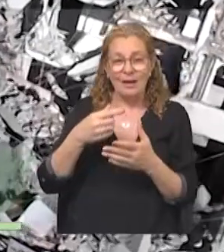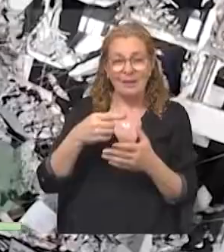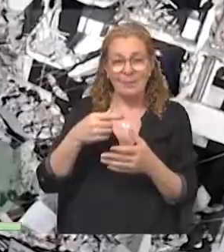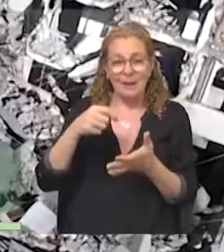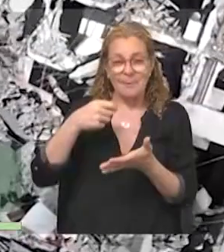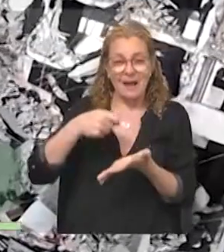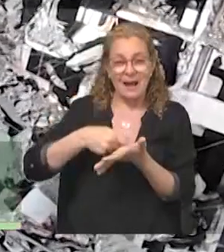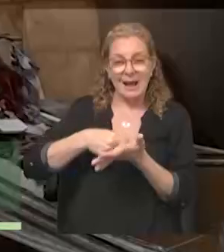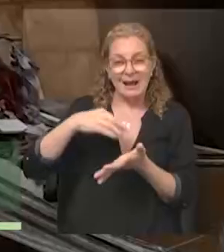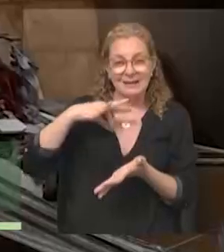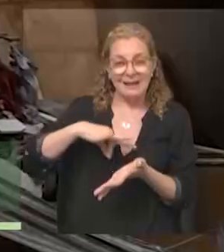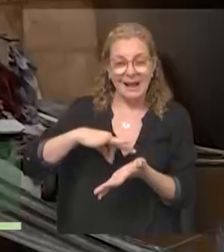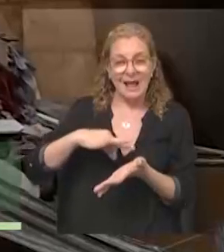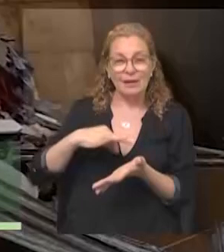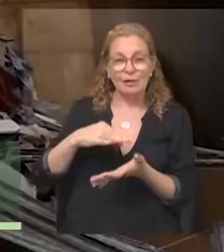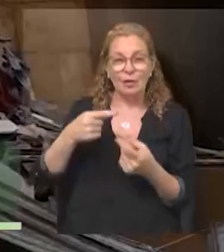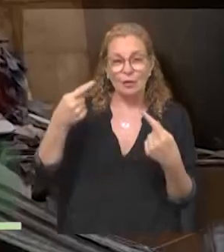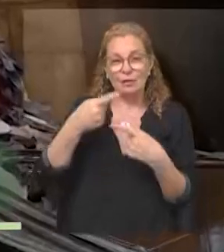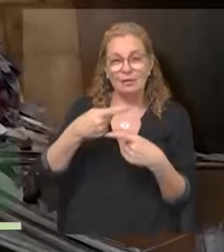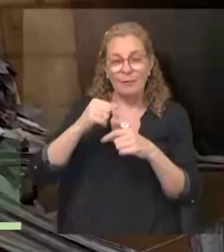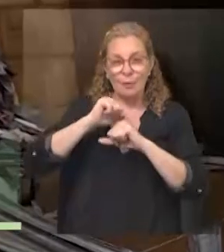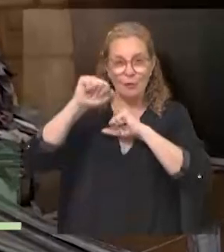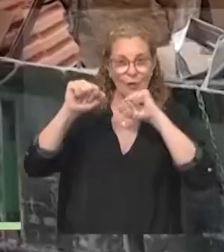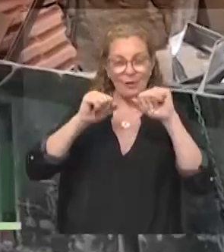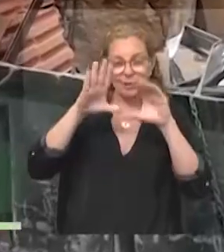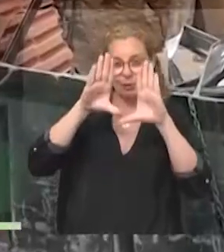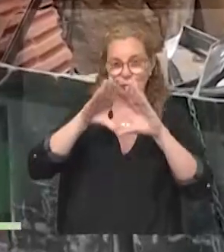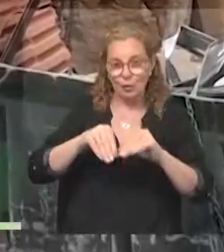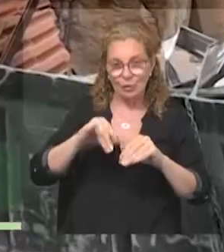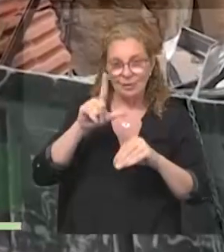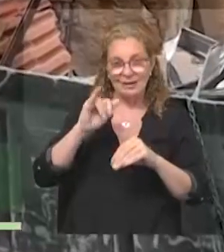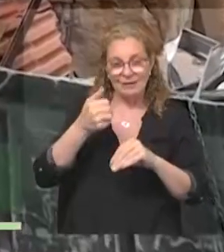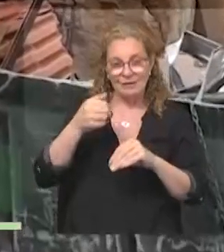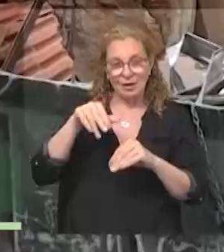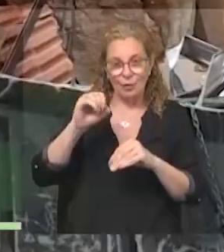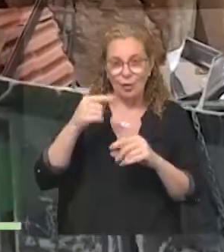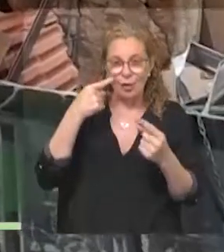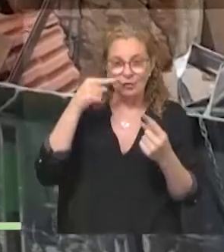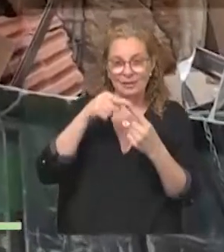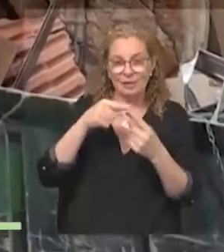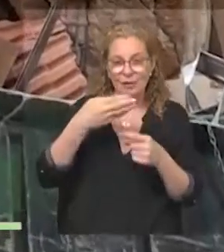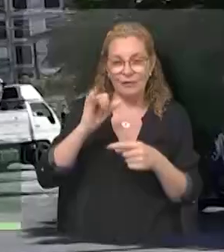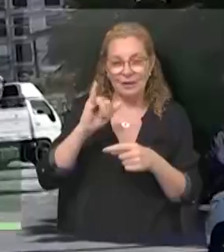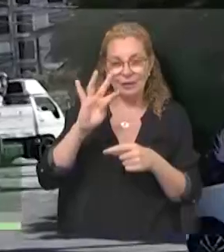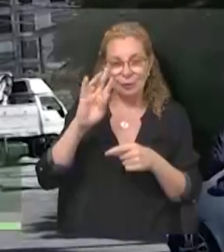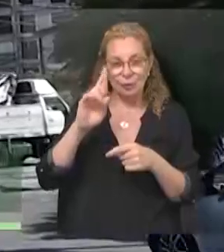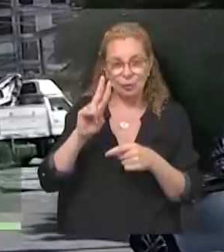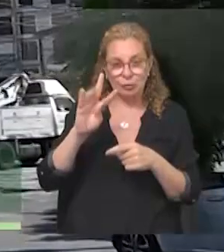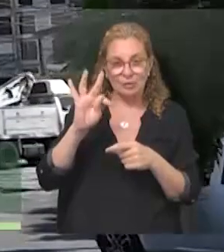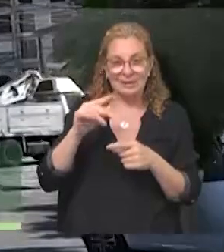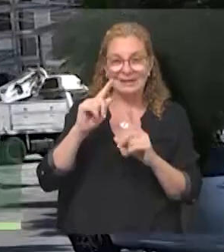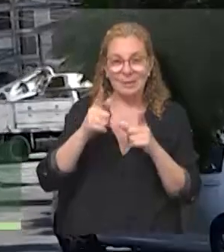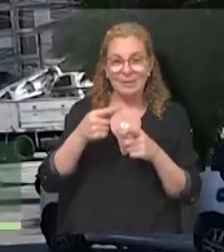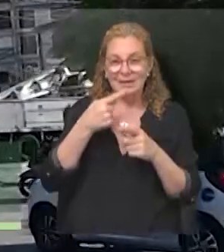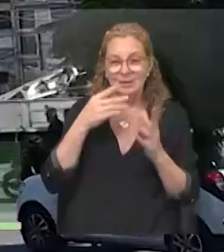salarios de sus combatientes en una serie de bombardeos por todo Líbano concentrados especialmente en beiruti y en el sur del país y dirigidos a